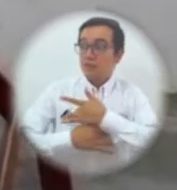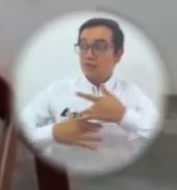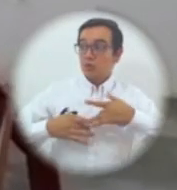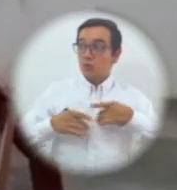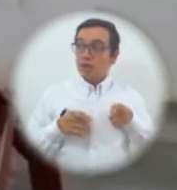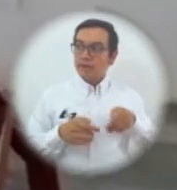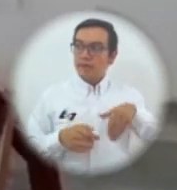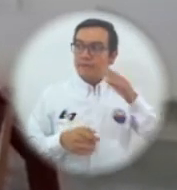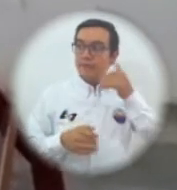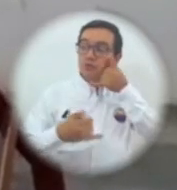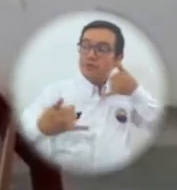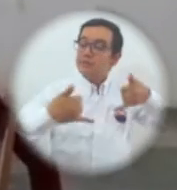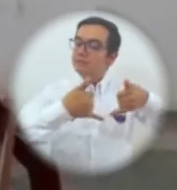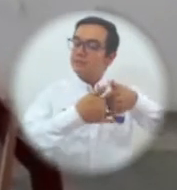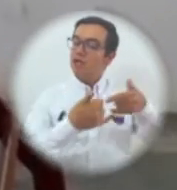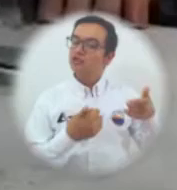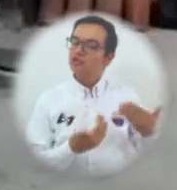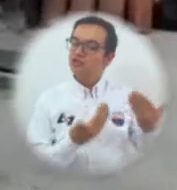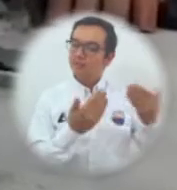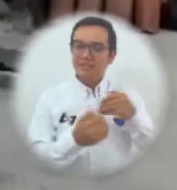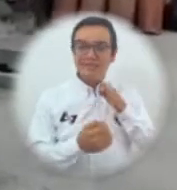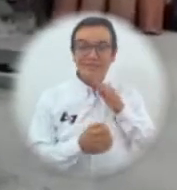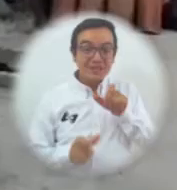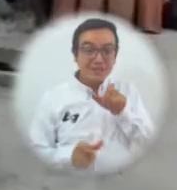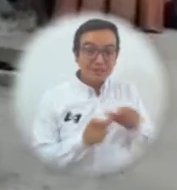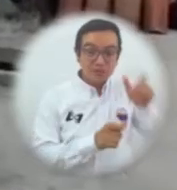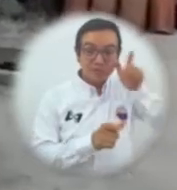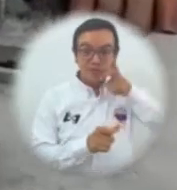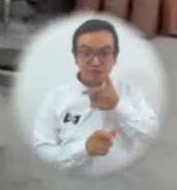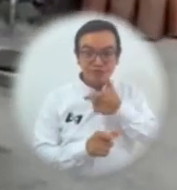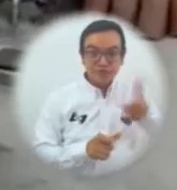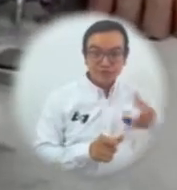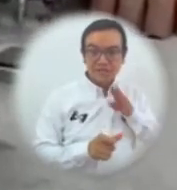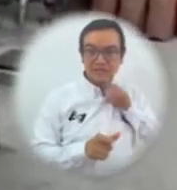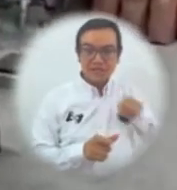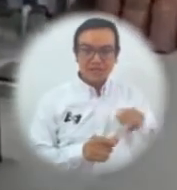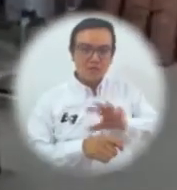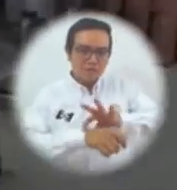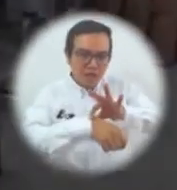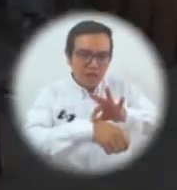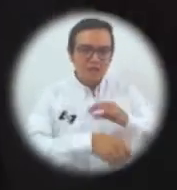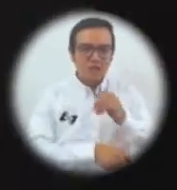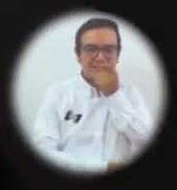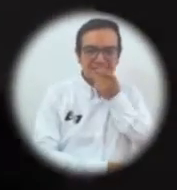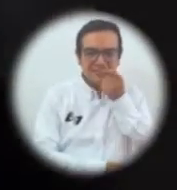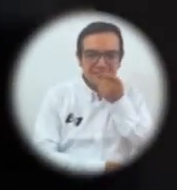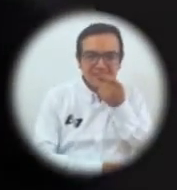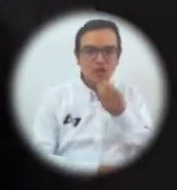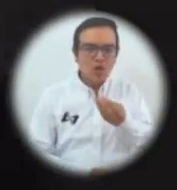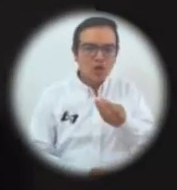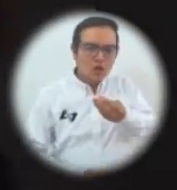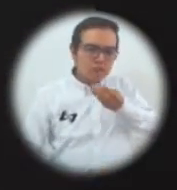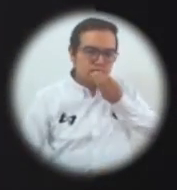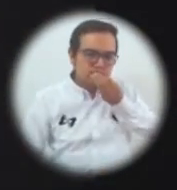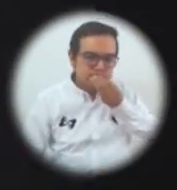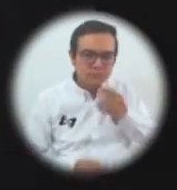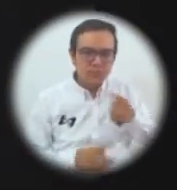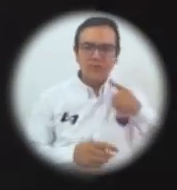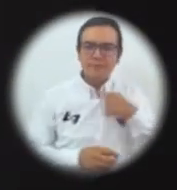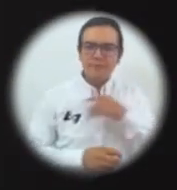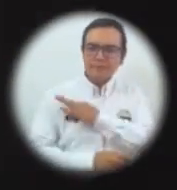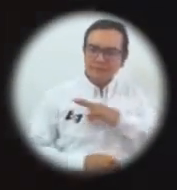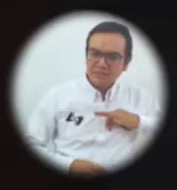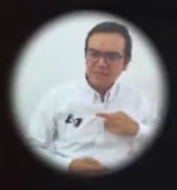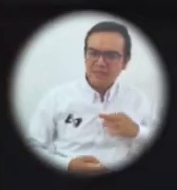áreas. Desde el área de salud tenemos médicos, odontólogos, nutricionistas, fisioterapeutas para resolver cada una de las inquietudes que hoy